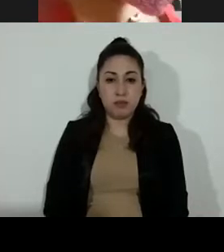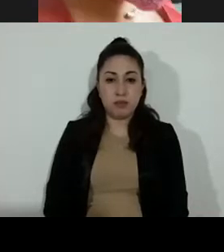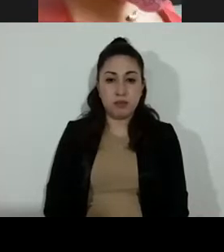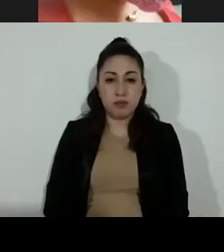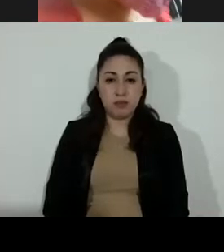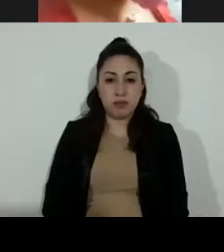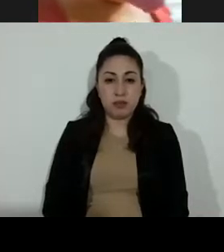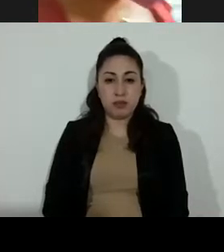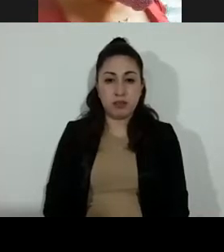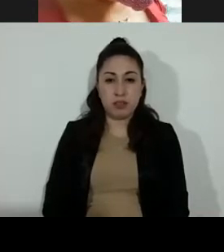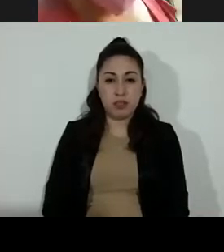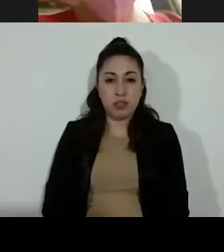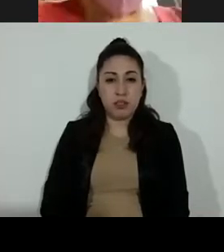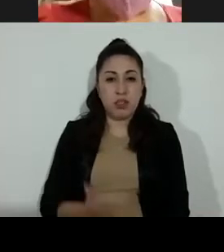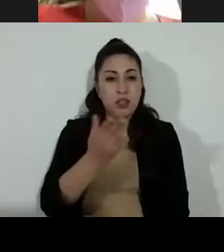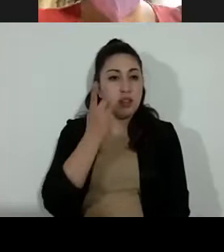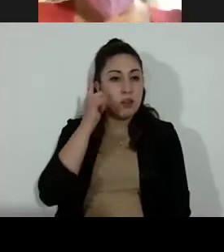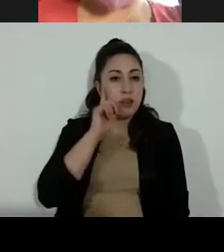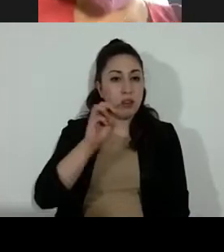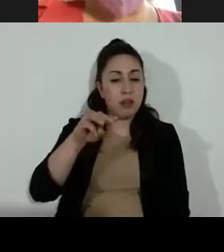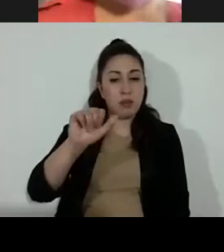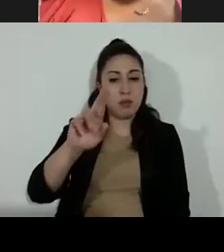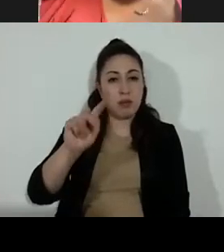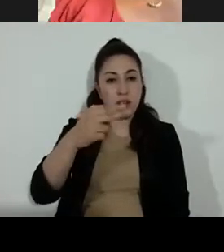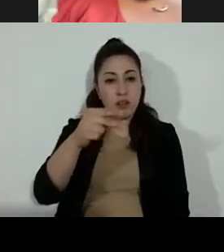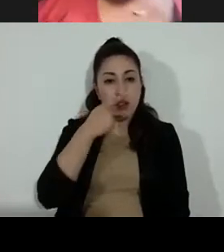Diputada Marta, ¿va a tomar la palabra?